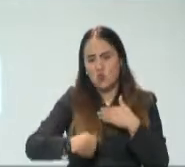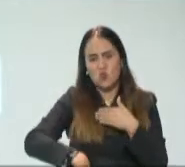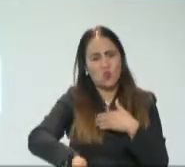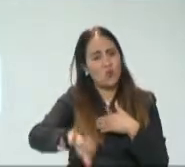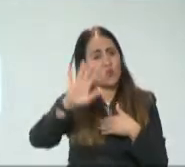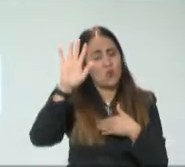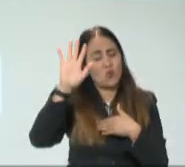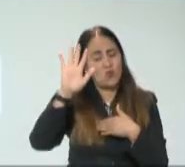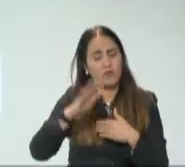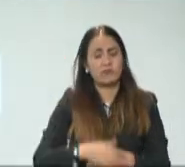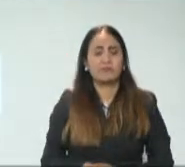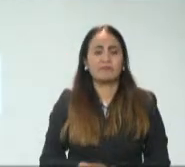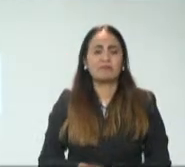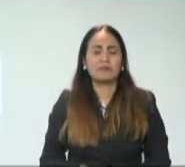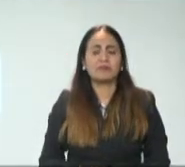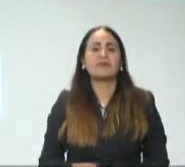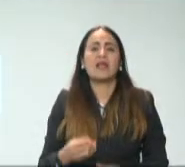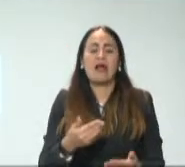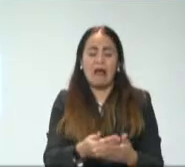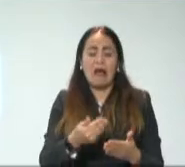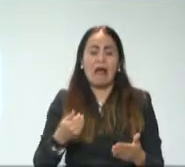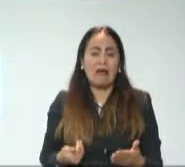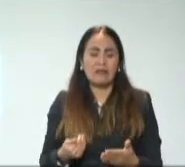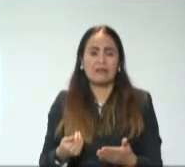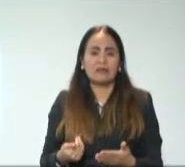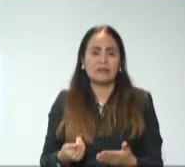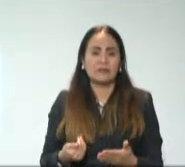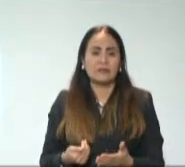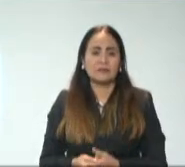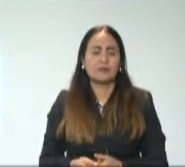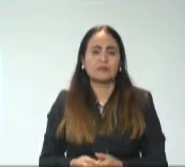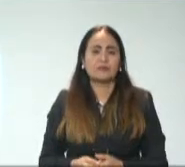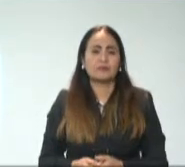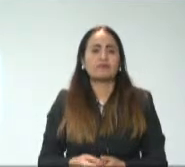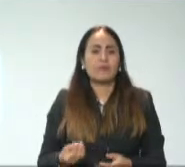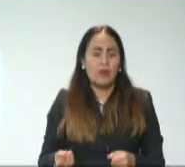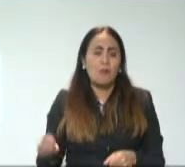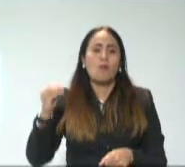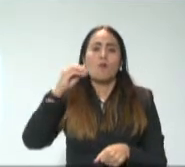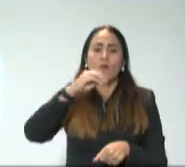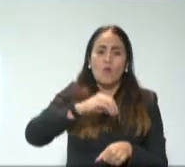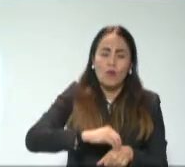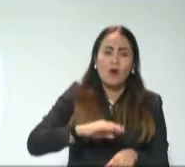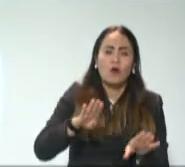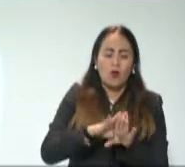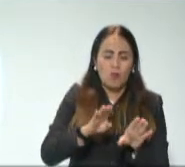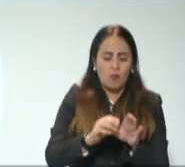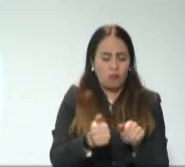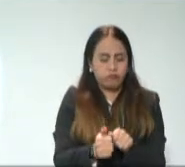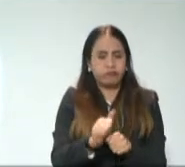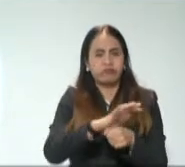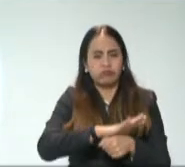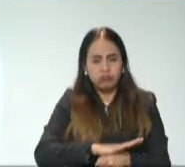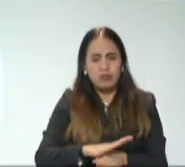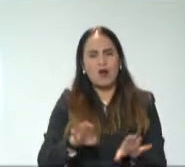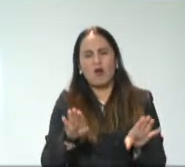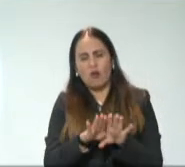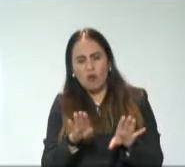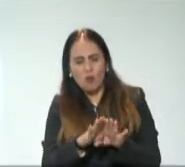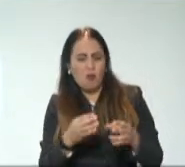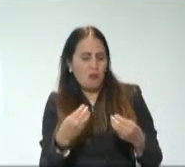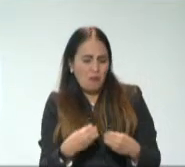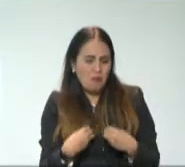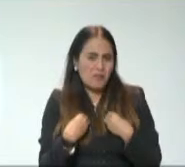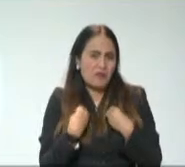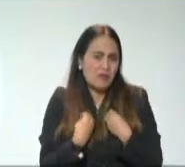que este establecer cómo vamos a convivir con la pandemia cómo vamos a